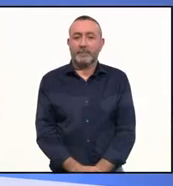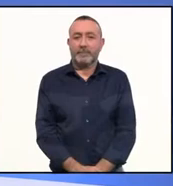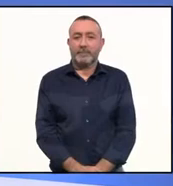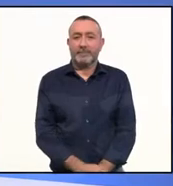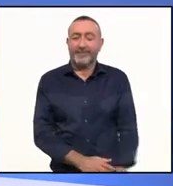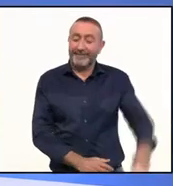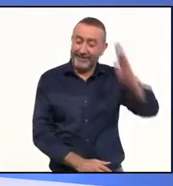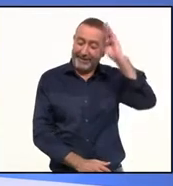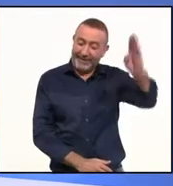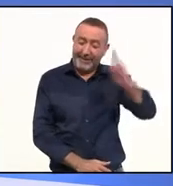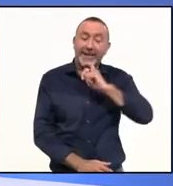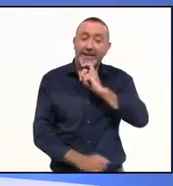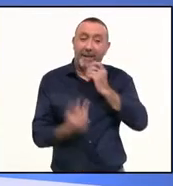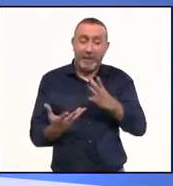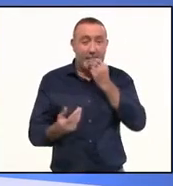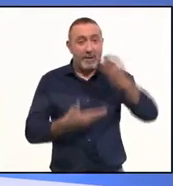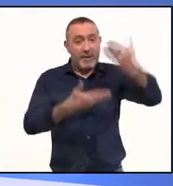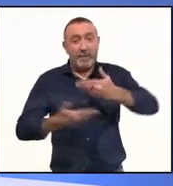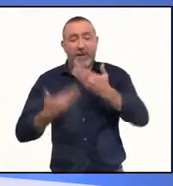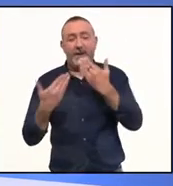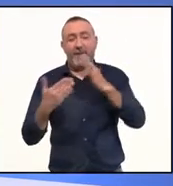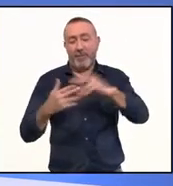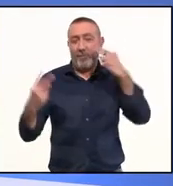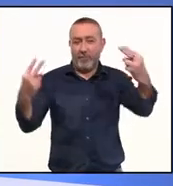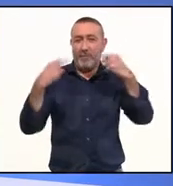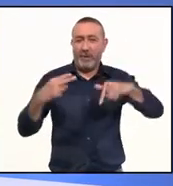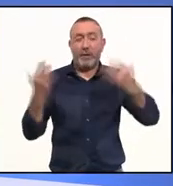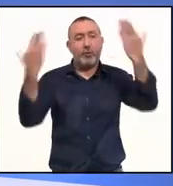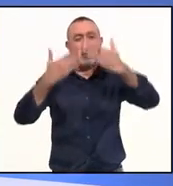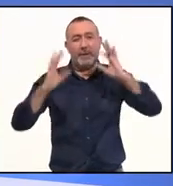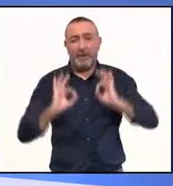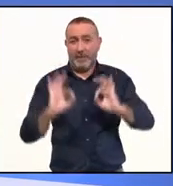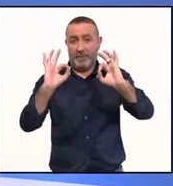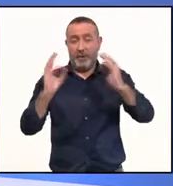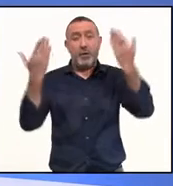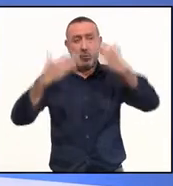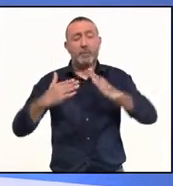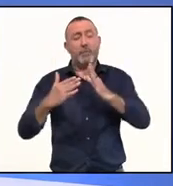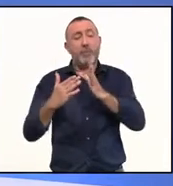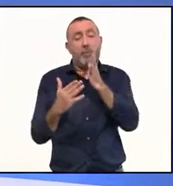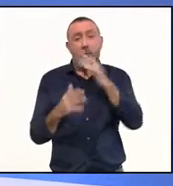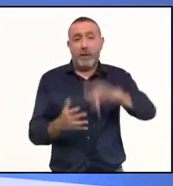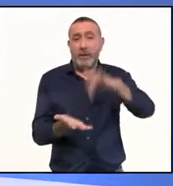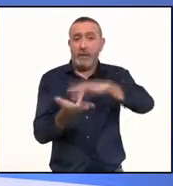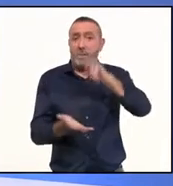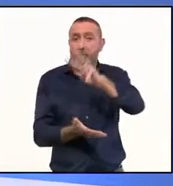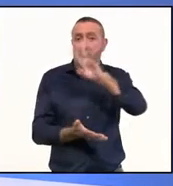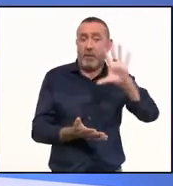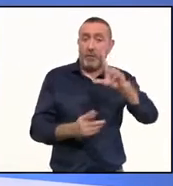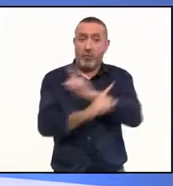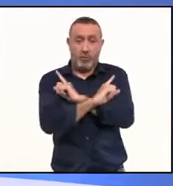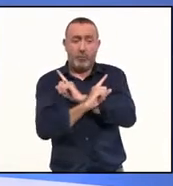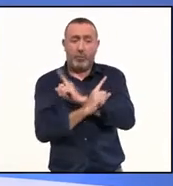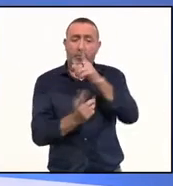que tal como estan saludos bienvenidos y gracias por acompañarnos en esta noche especial noche especial porque es las del 25 n una jornada